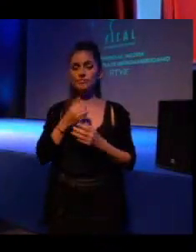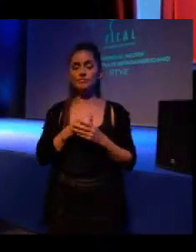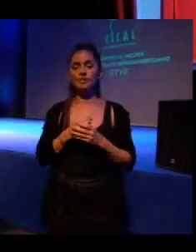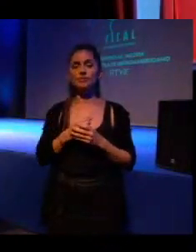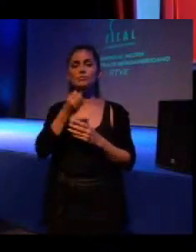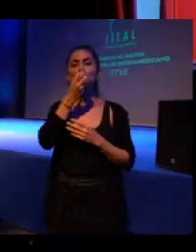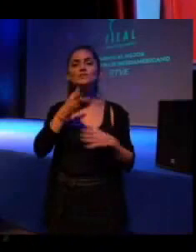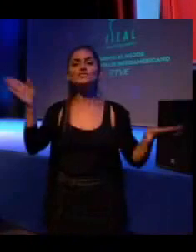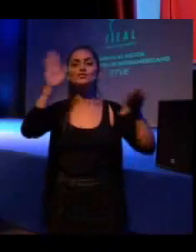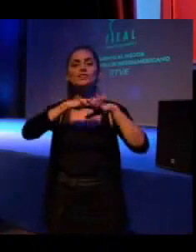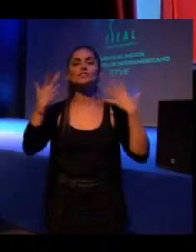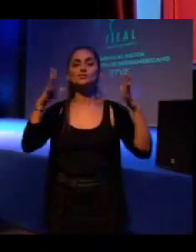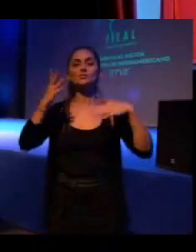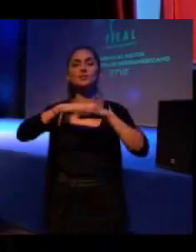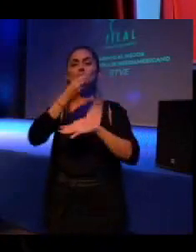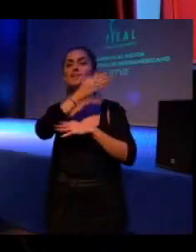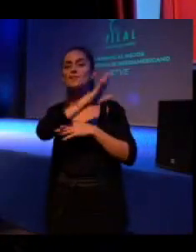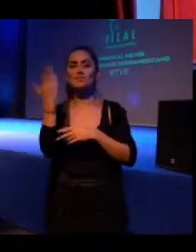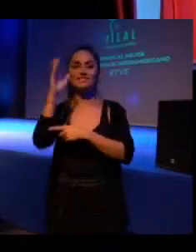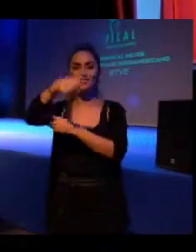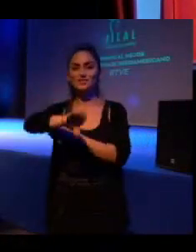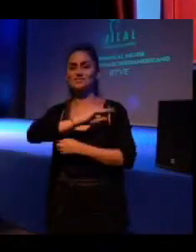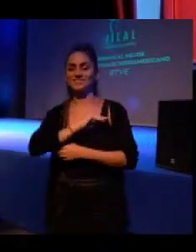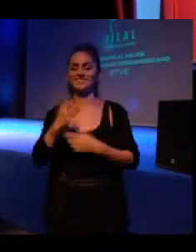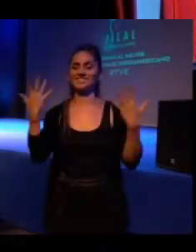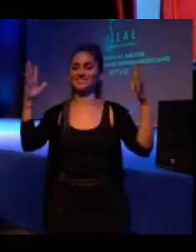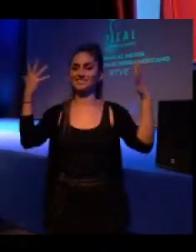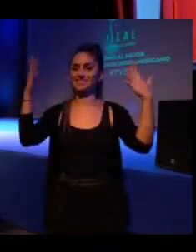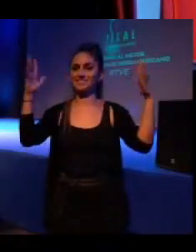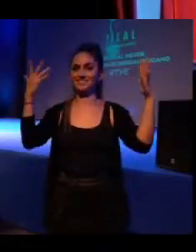Un fuerte aplauso a la mejor presentadora de España, Elena.